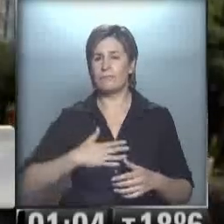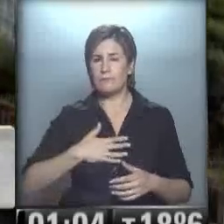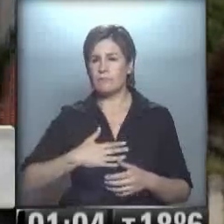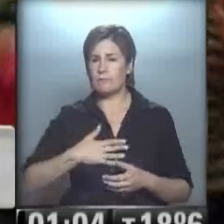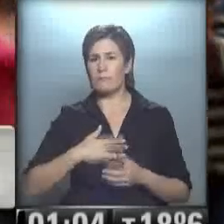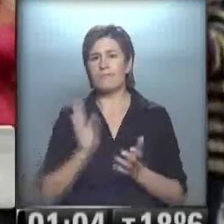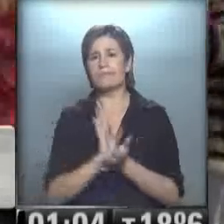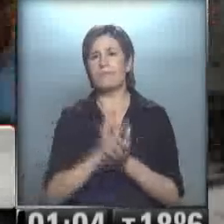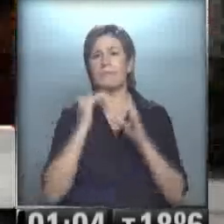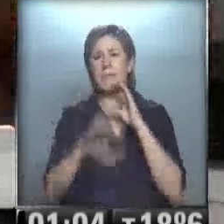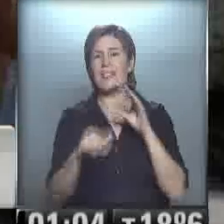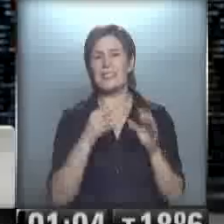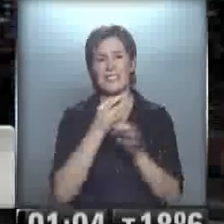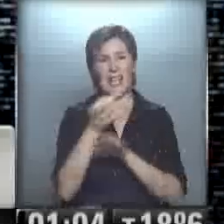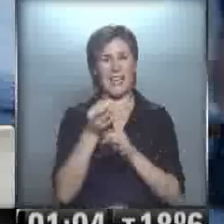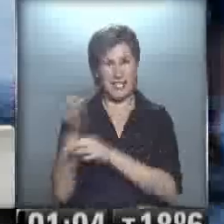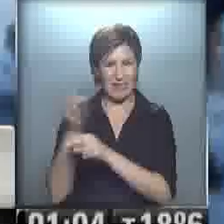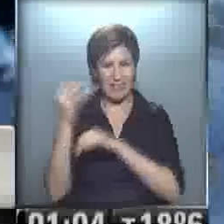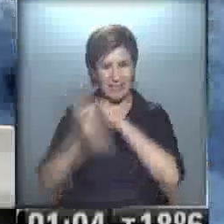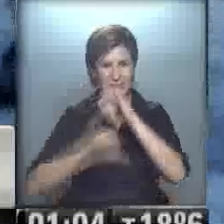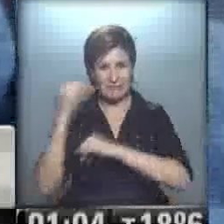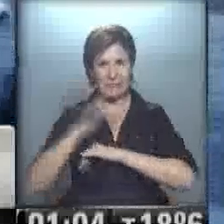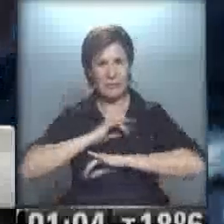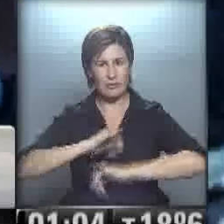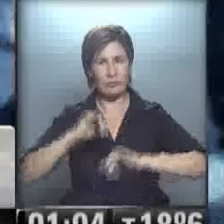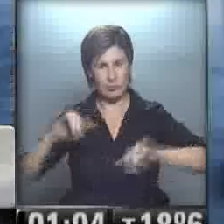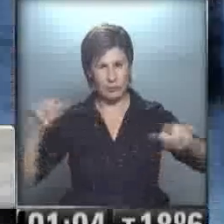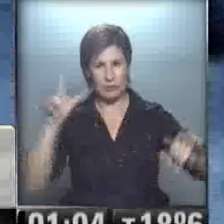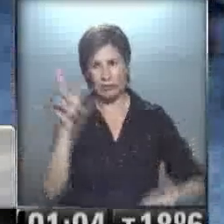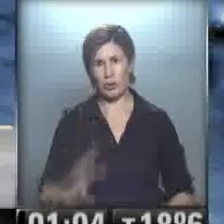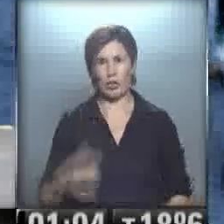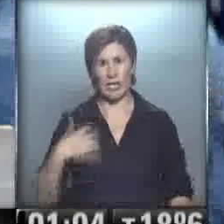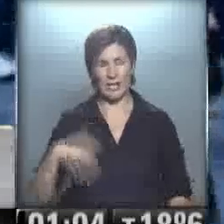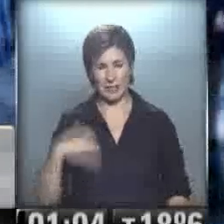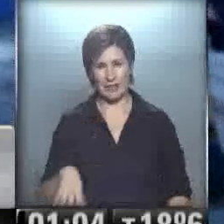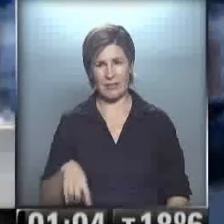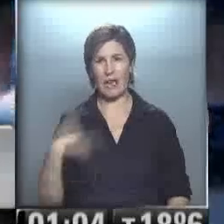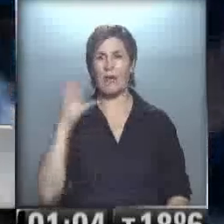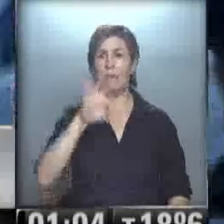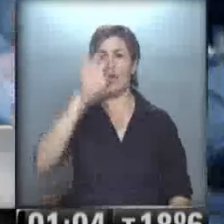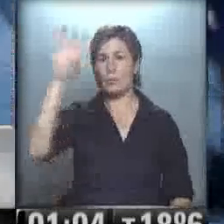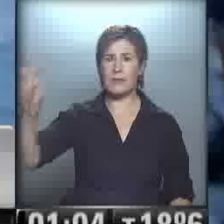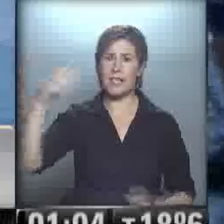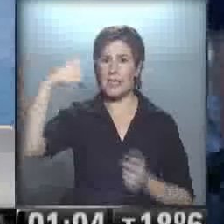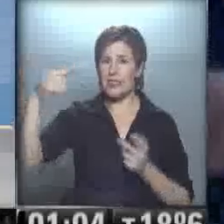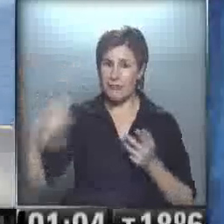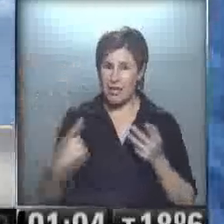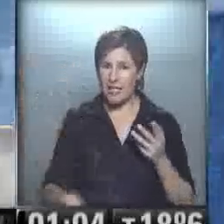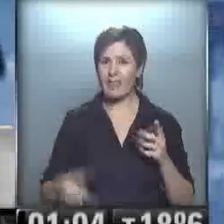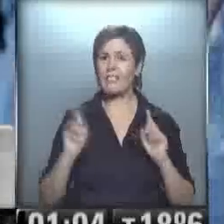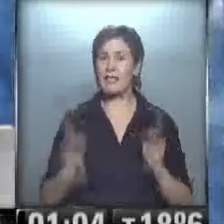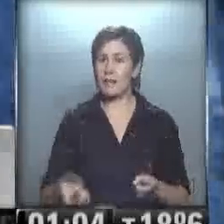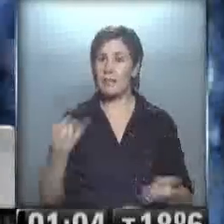música nosotros para todo el país. Hizo que lleváramos nuestro mensaje a otras provincias, conozcamos otras realidades que